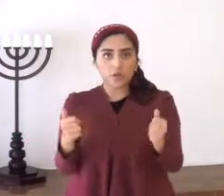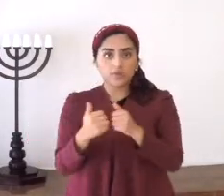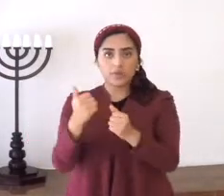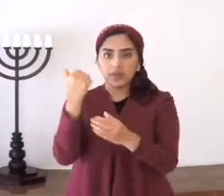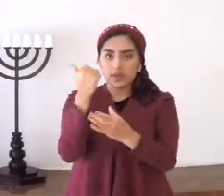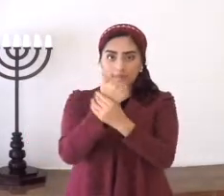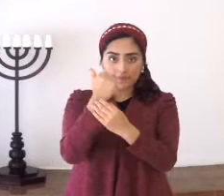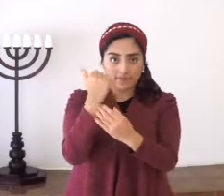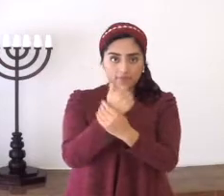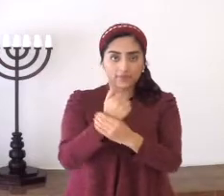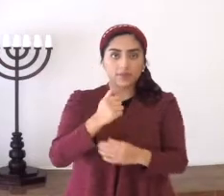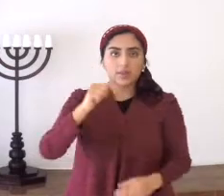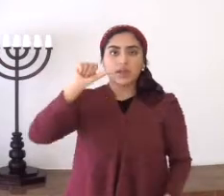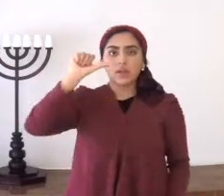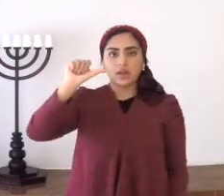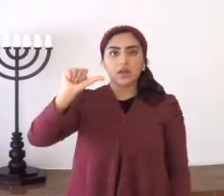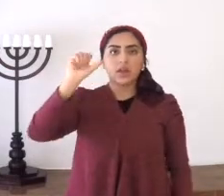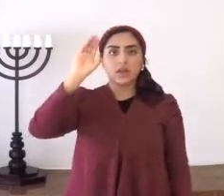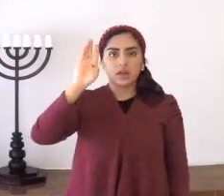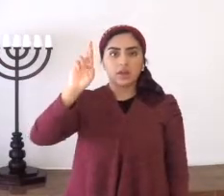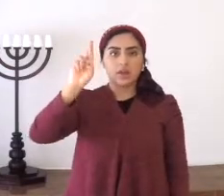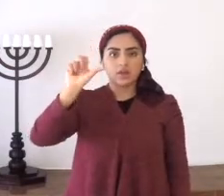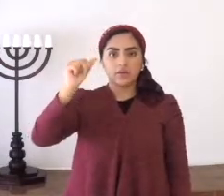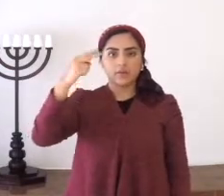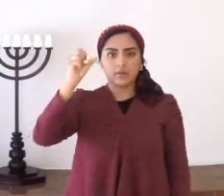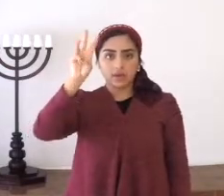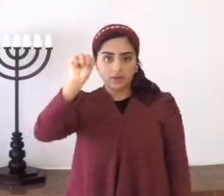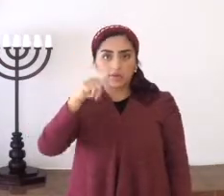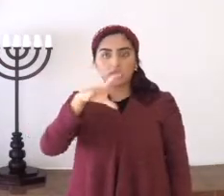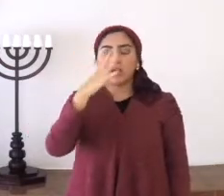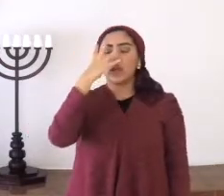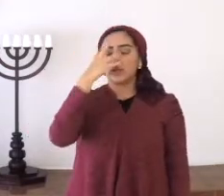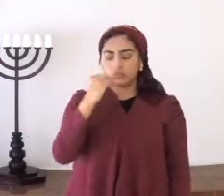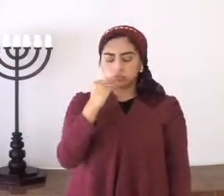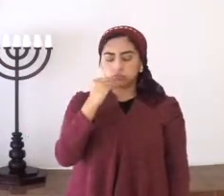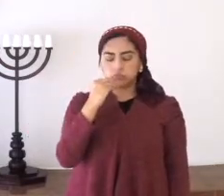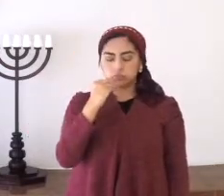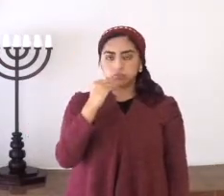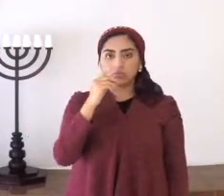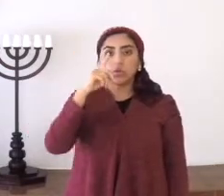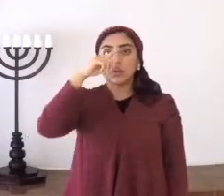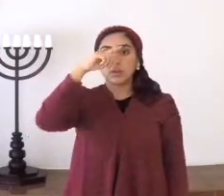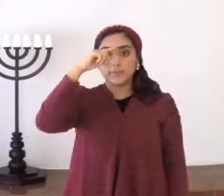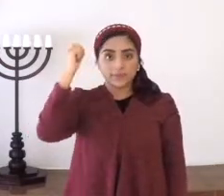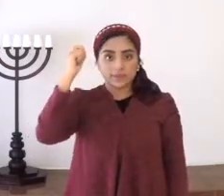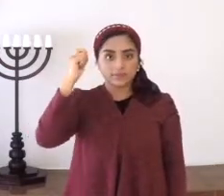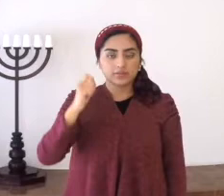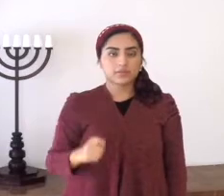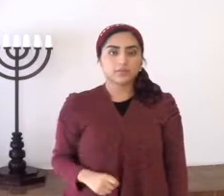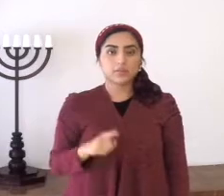hizo pacto con Abraham, lo llevó a un profundo sueño,